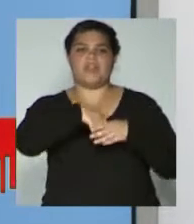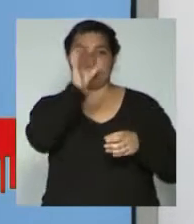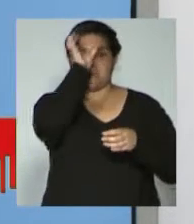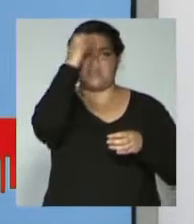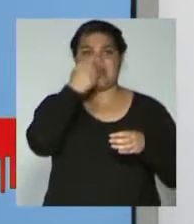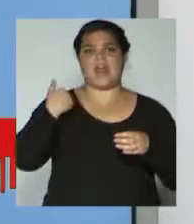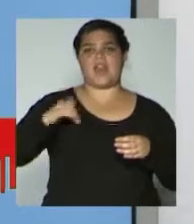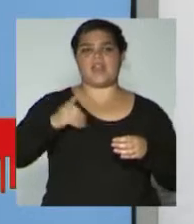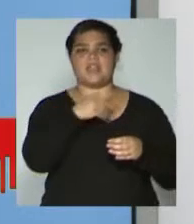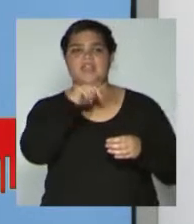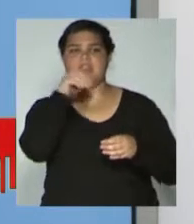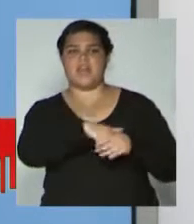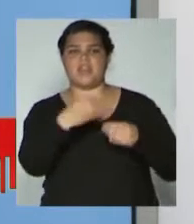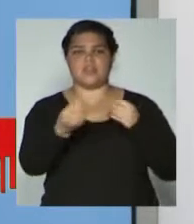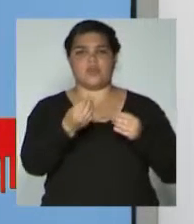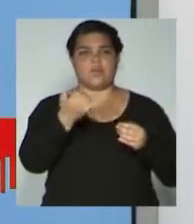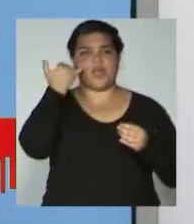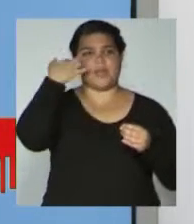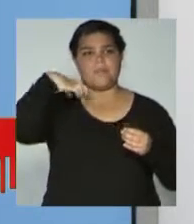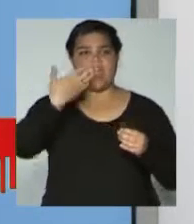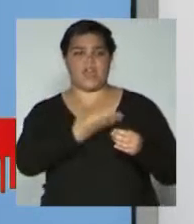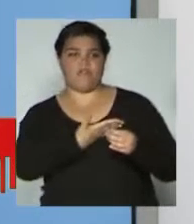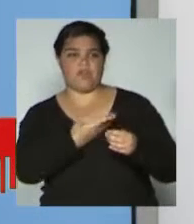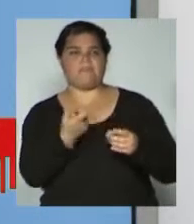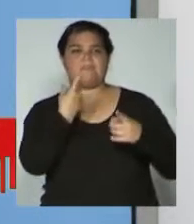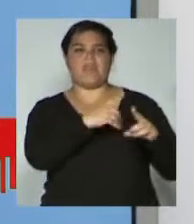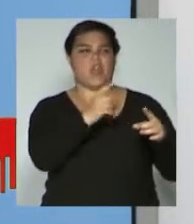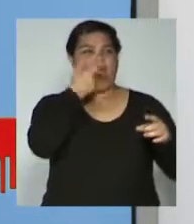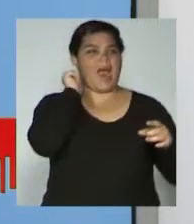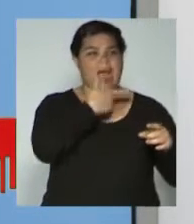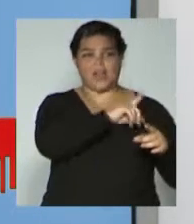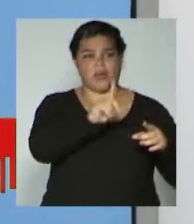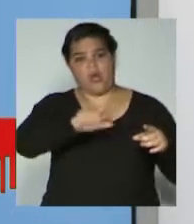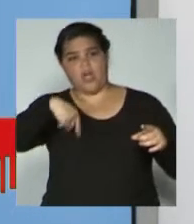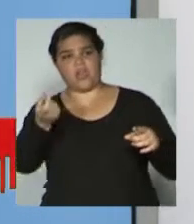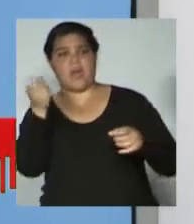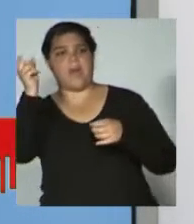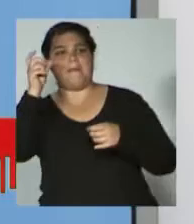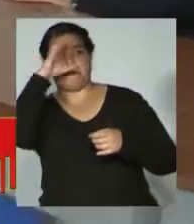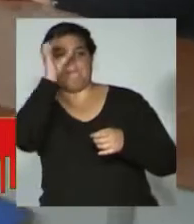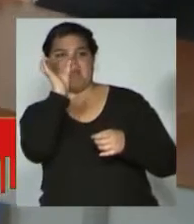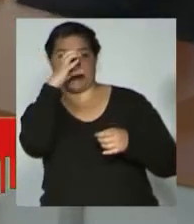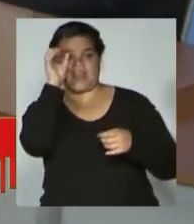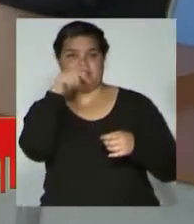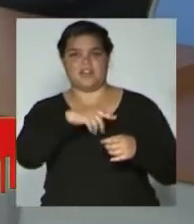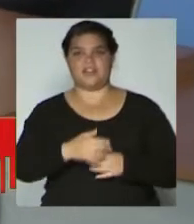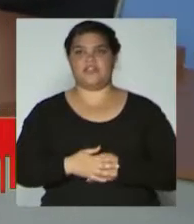República Argentina, digamos, que haya una YPF pero de la minería. Me imagino que estás al tanto y Sí. ¿qué opinión tenés al respecto? A